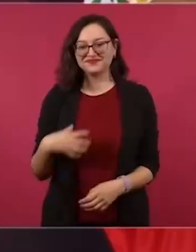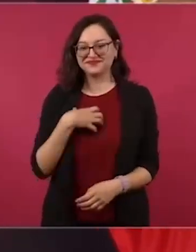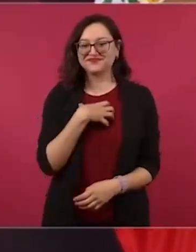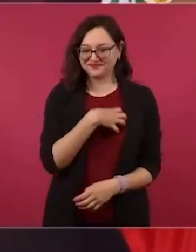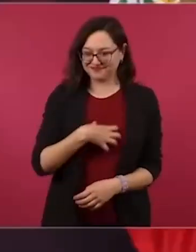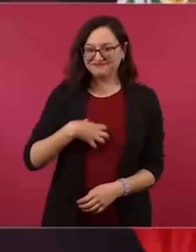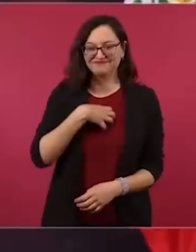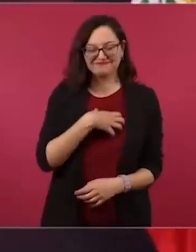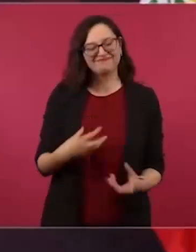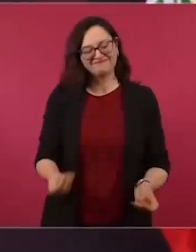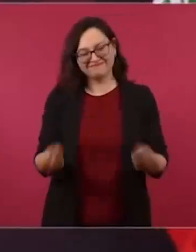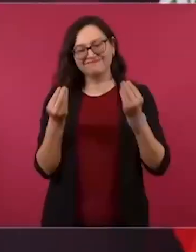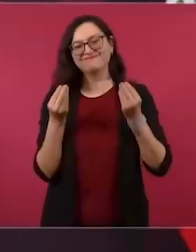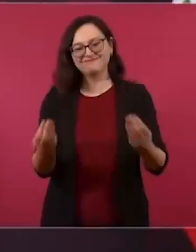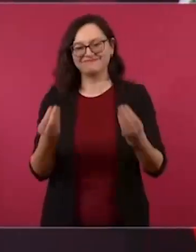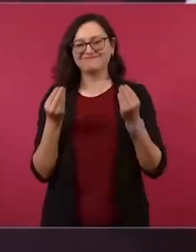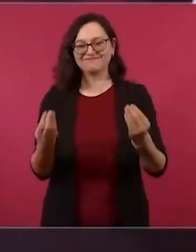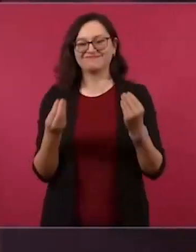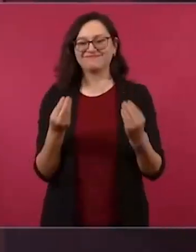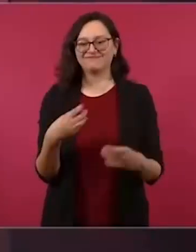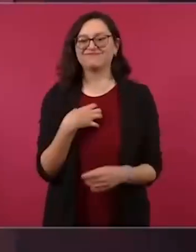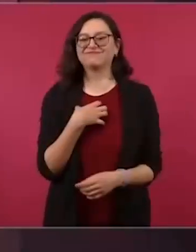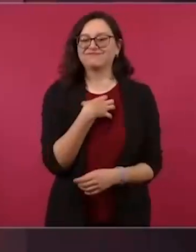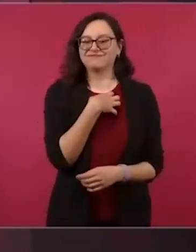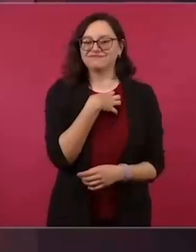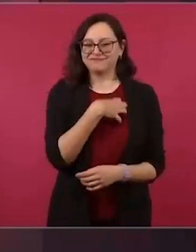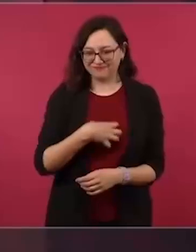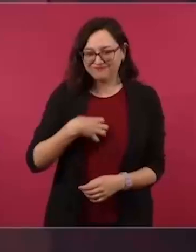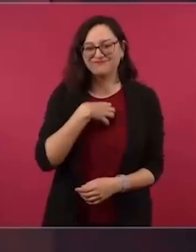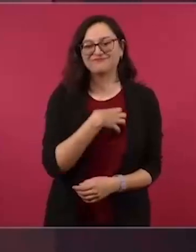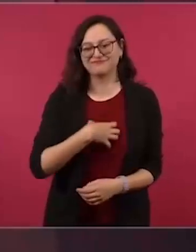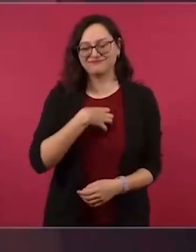La forma en que los mexicanos